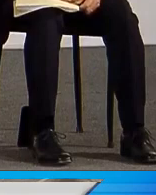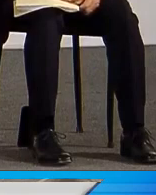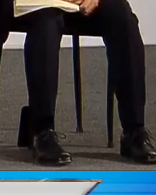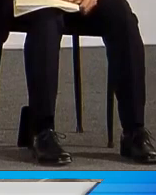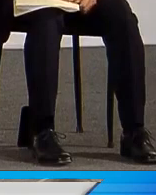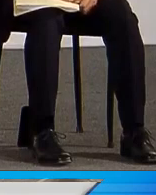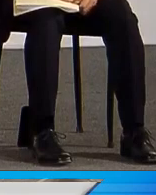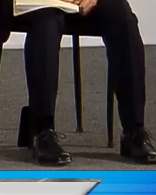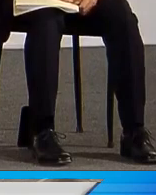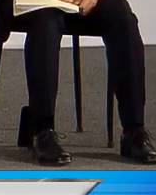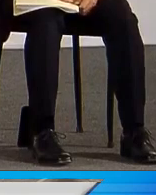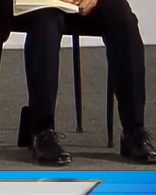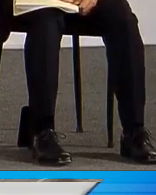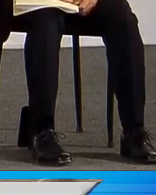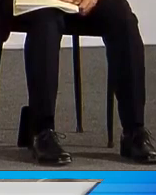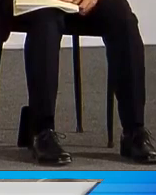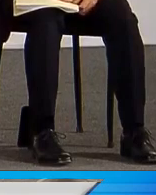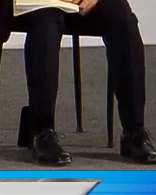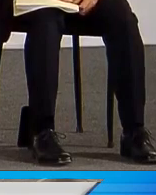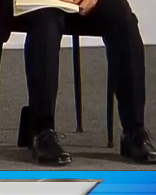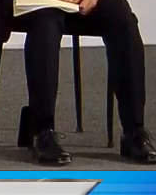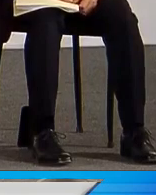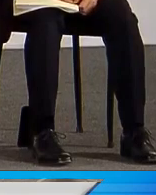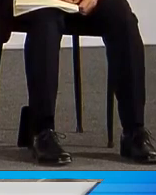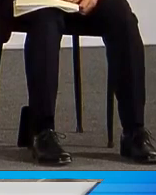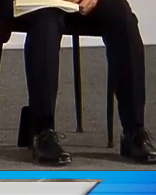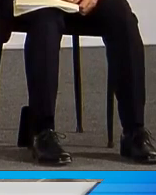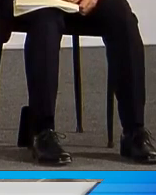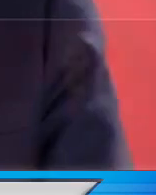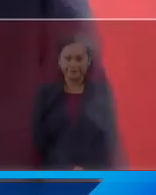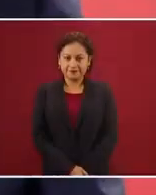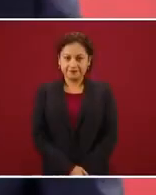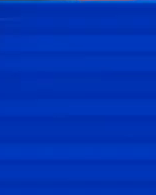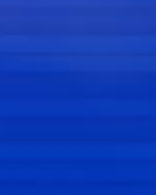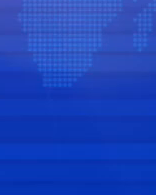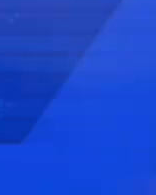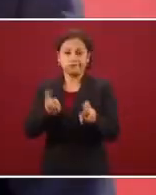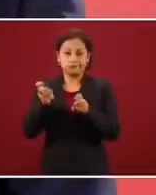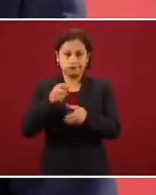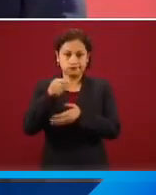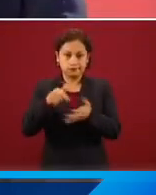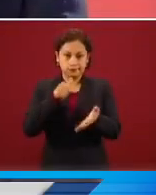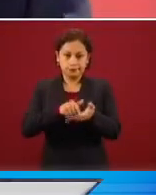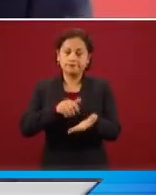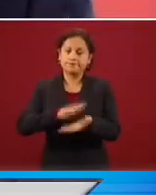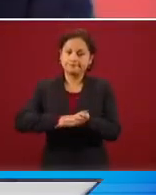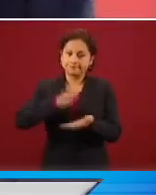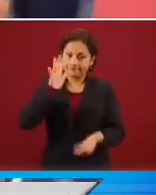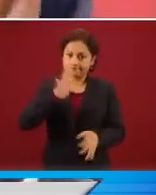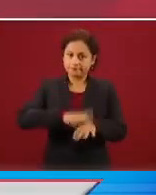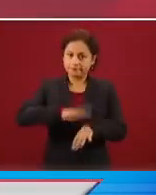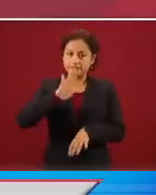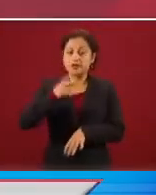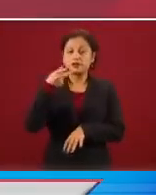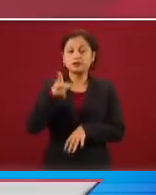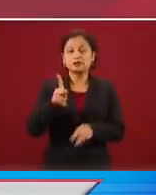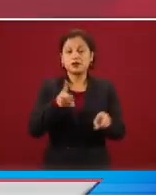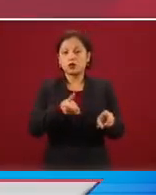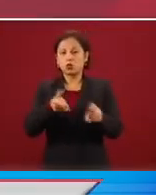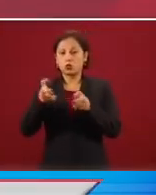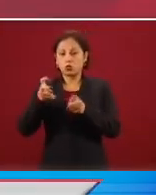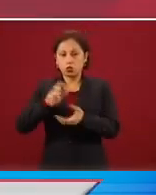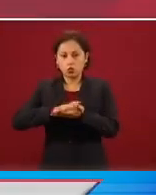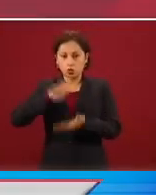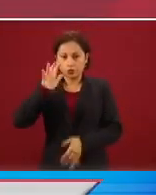partidos políticos. El rechazo se originó porque no se alcanzó el número de votos. Avión presidencial. El